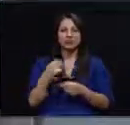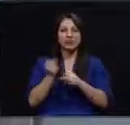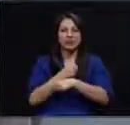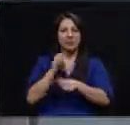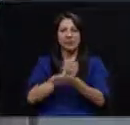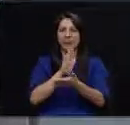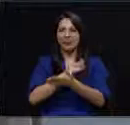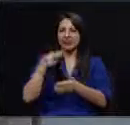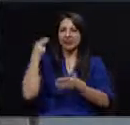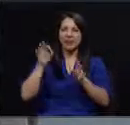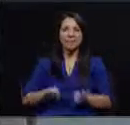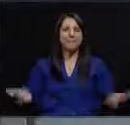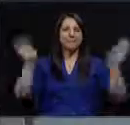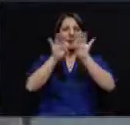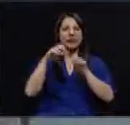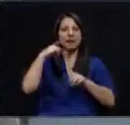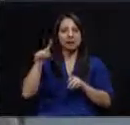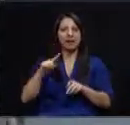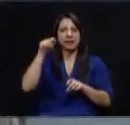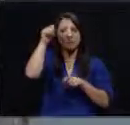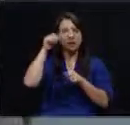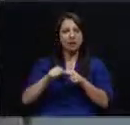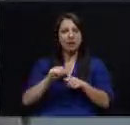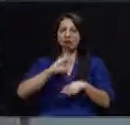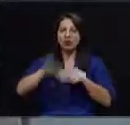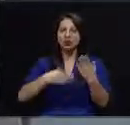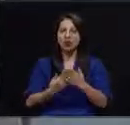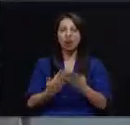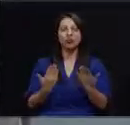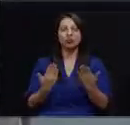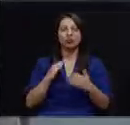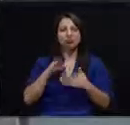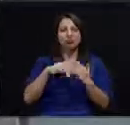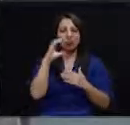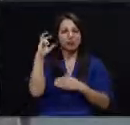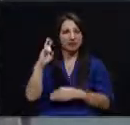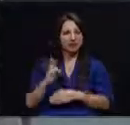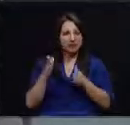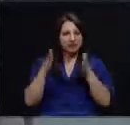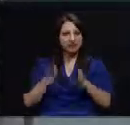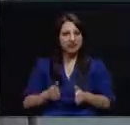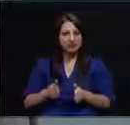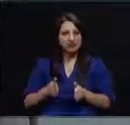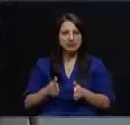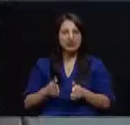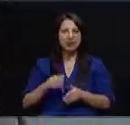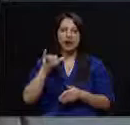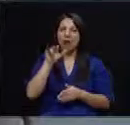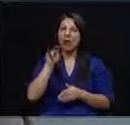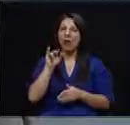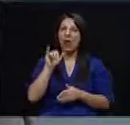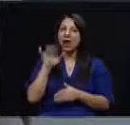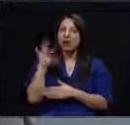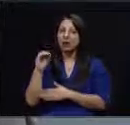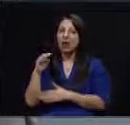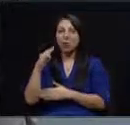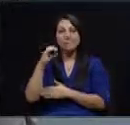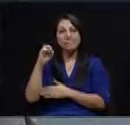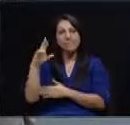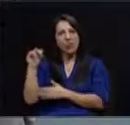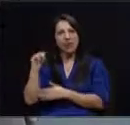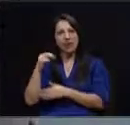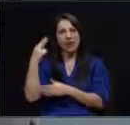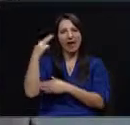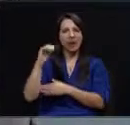un papel histórico importante para recordar a todos y todas las costarricenses a don Juanito Mora, nuestro